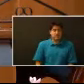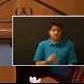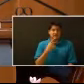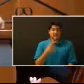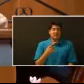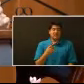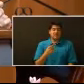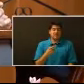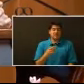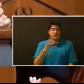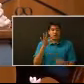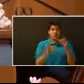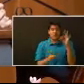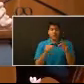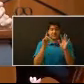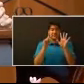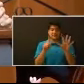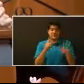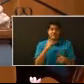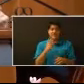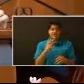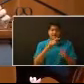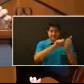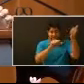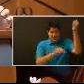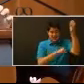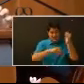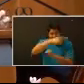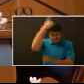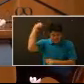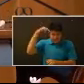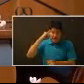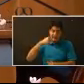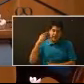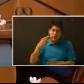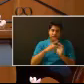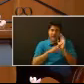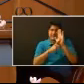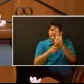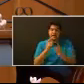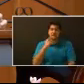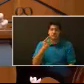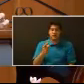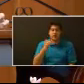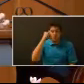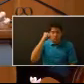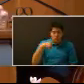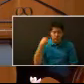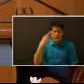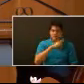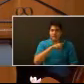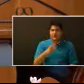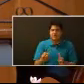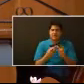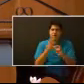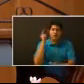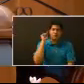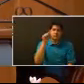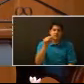Dice Jueces 6:12. Y el ángel de Jehová se le apareció y le dijo, Jehová está